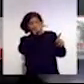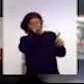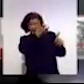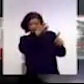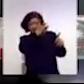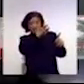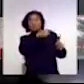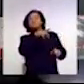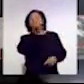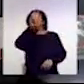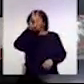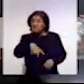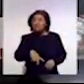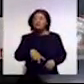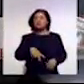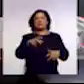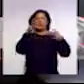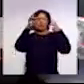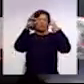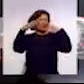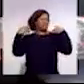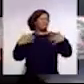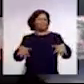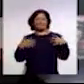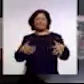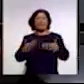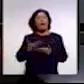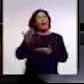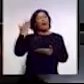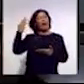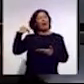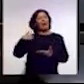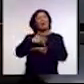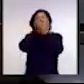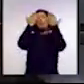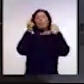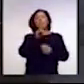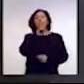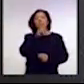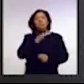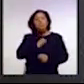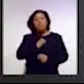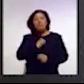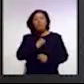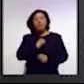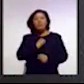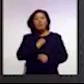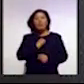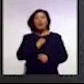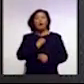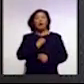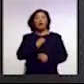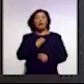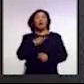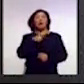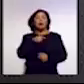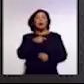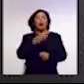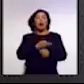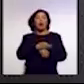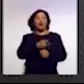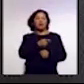y capaces no eran visibles porque no había los vehículos para que se hicieran presentes